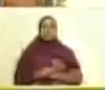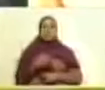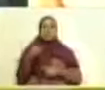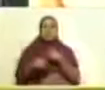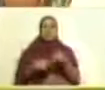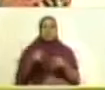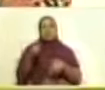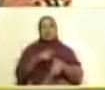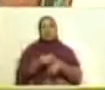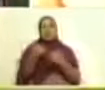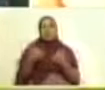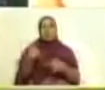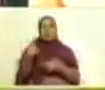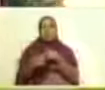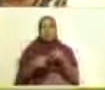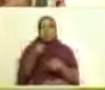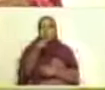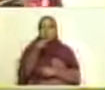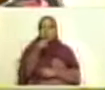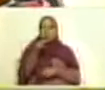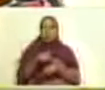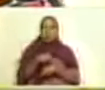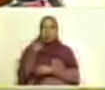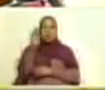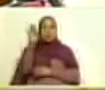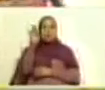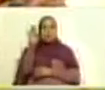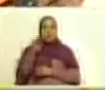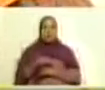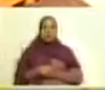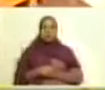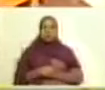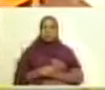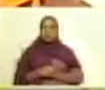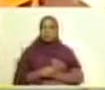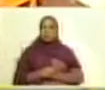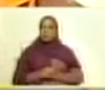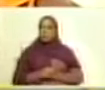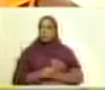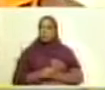de los tiempos modernos, de los tiempos futuros.